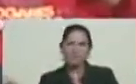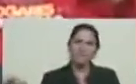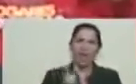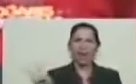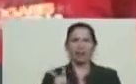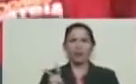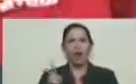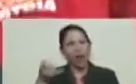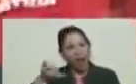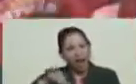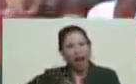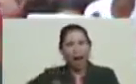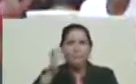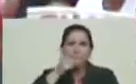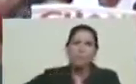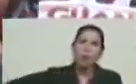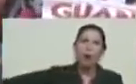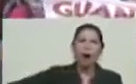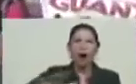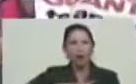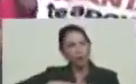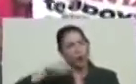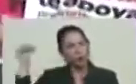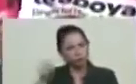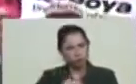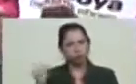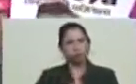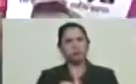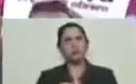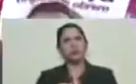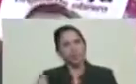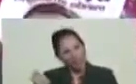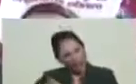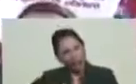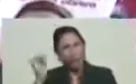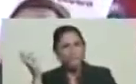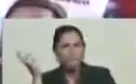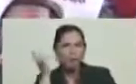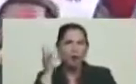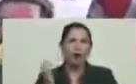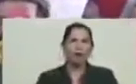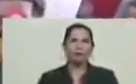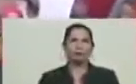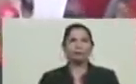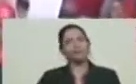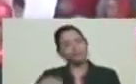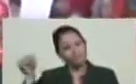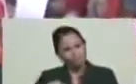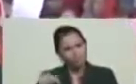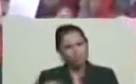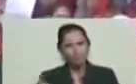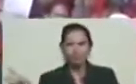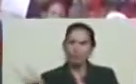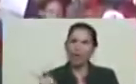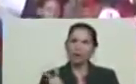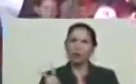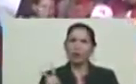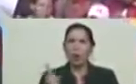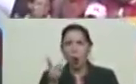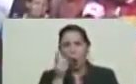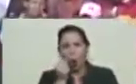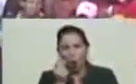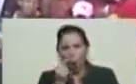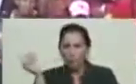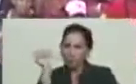un pueblo, que aquí en Venezuela hay mujeres, que aquí en Venezuela hay hombres para